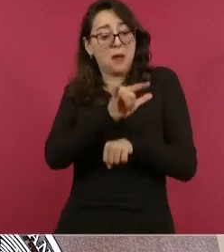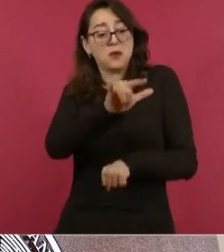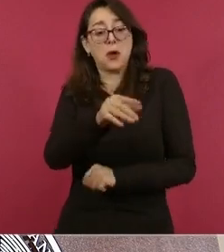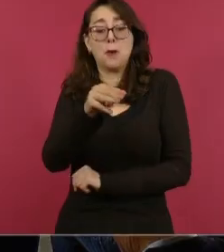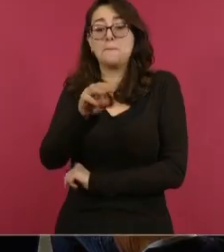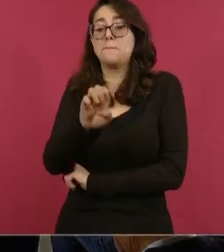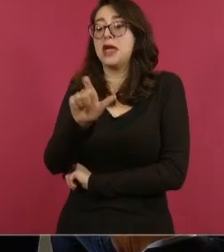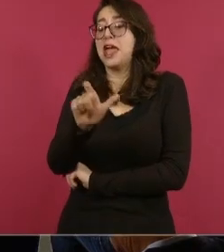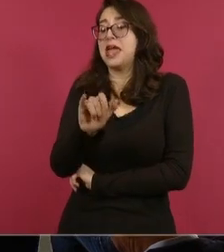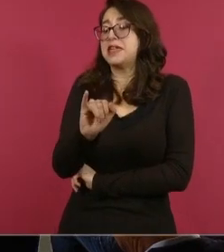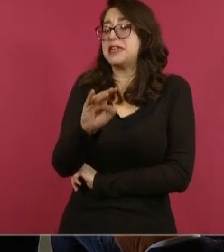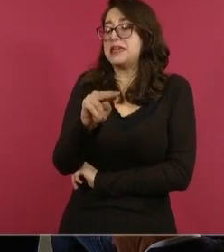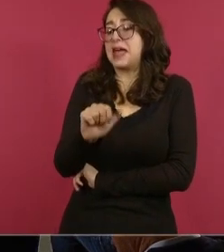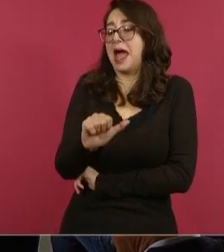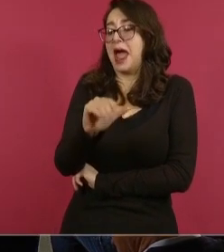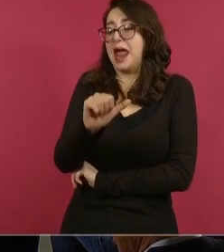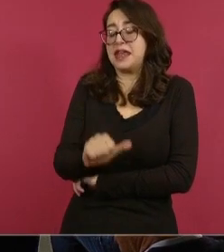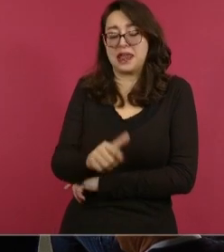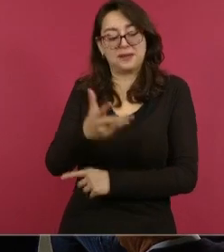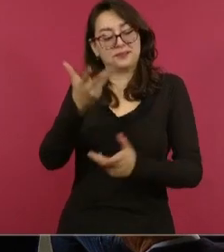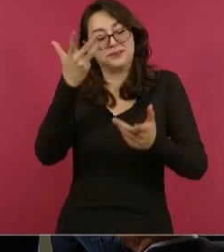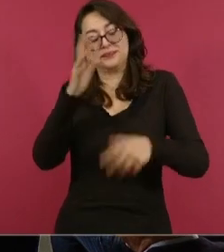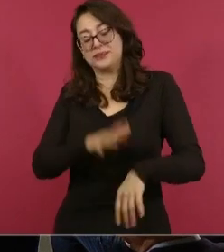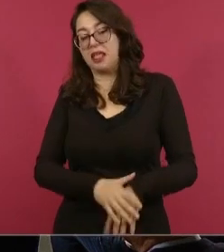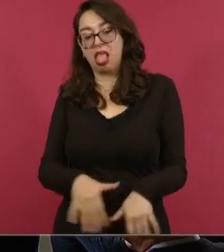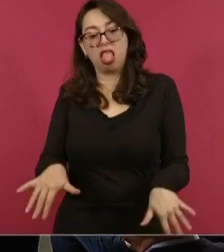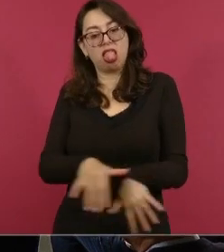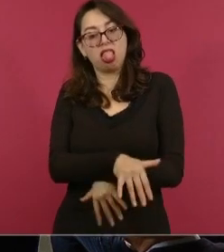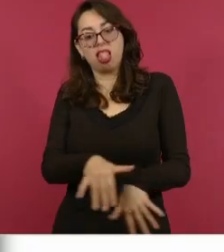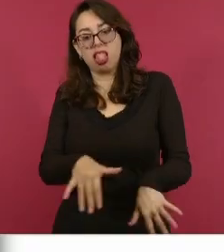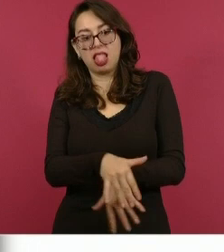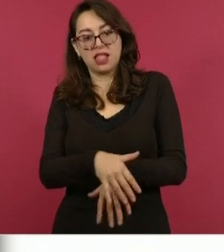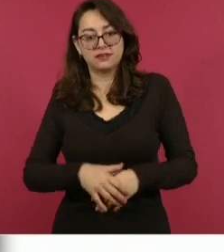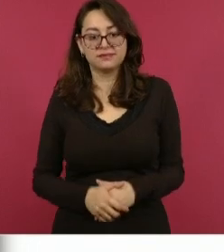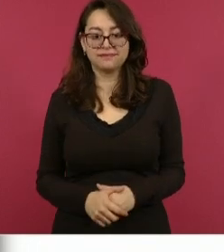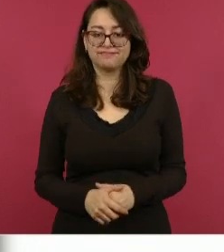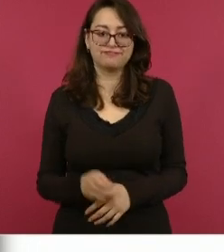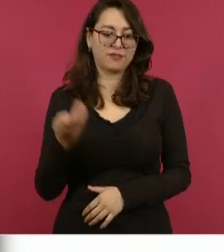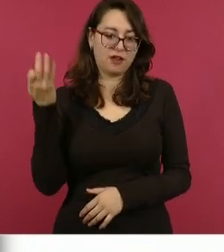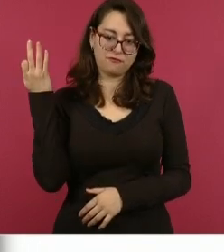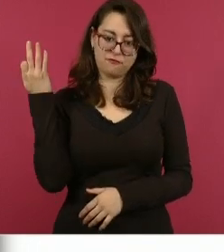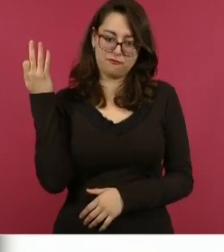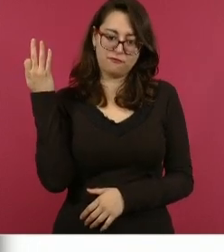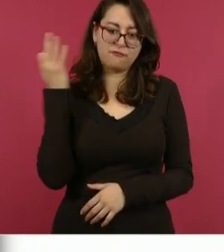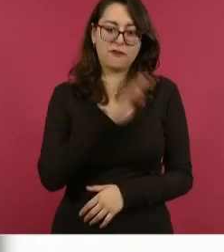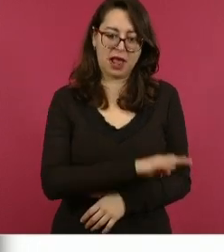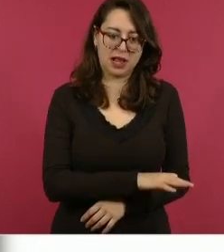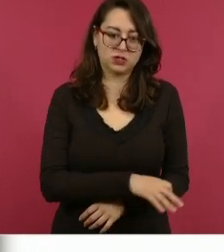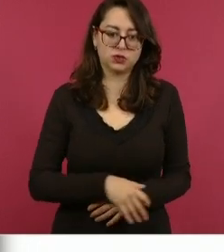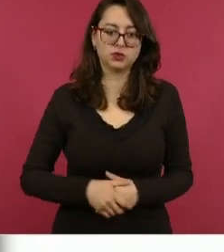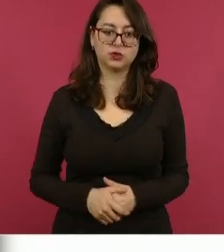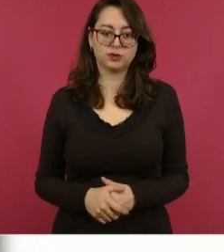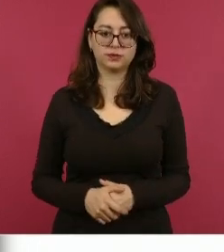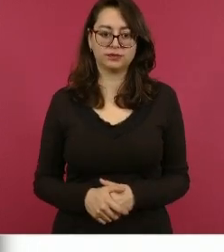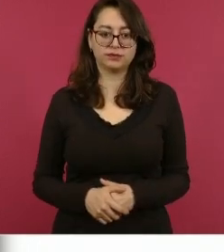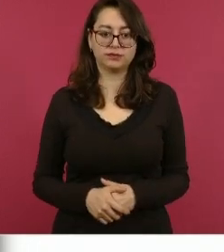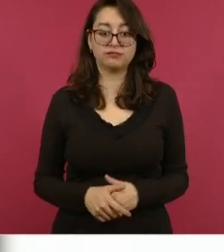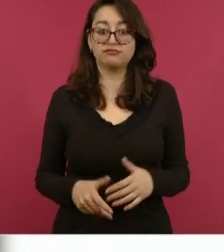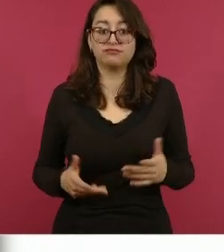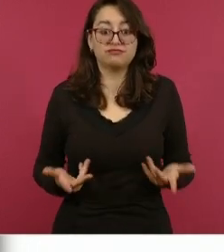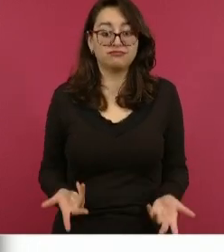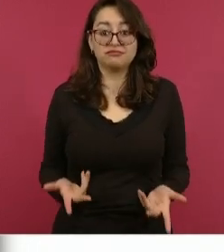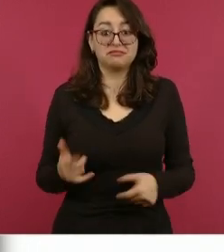Mexicana de Aviación que había sufrido ese percance, lo cual es falso. Mexicana de Aviación todavía